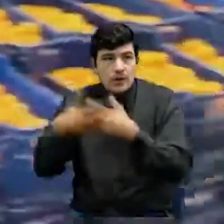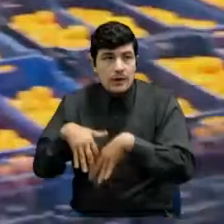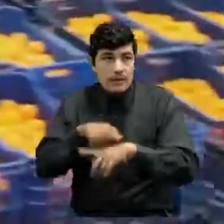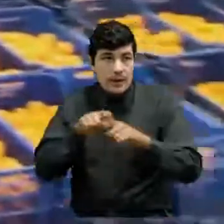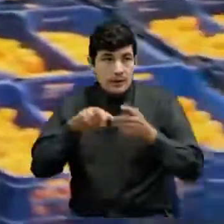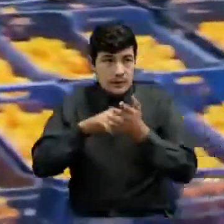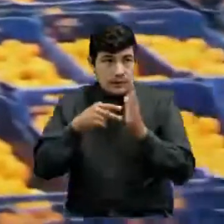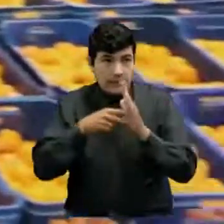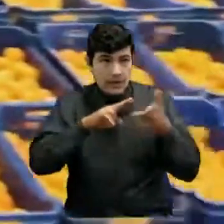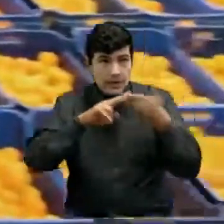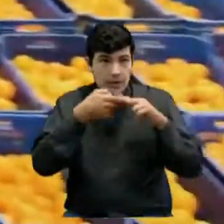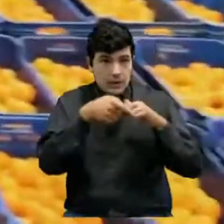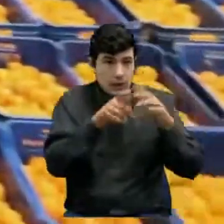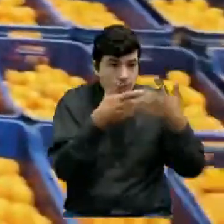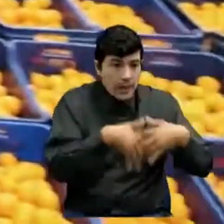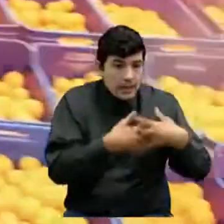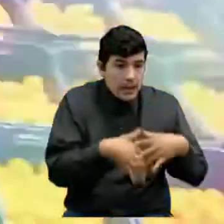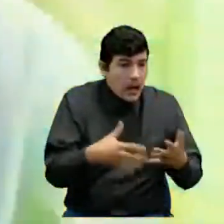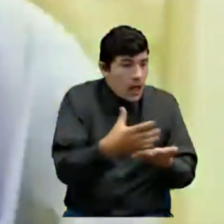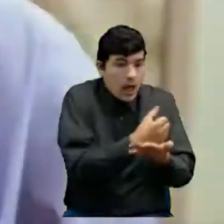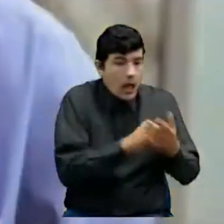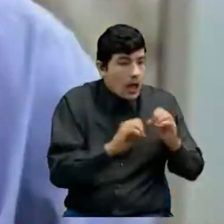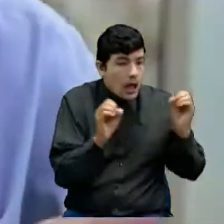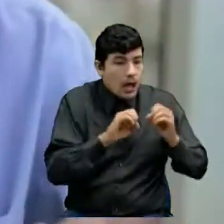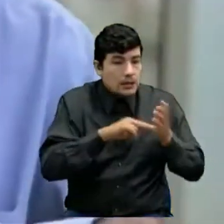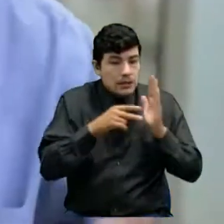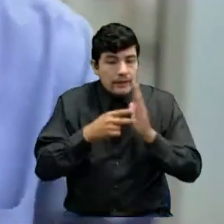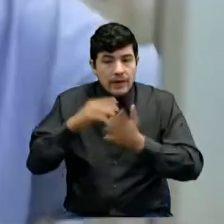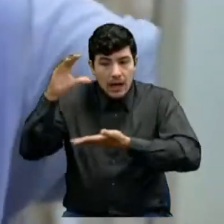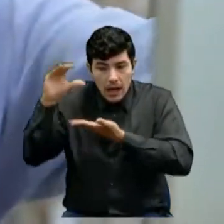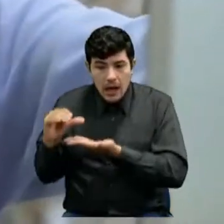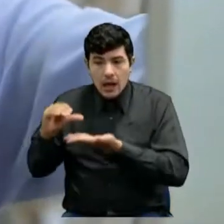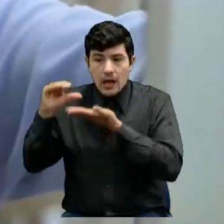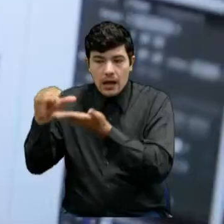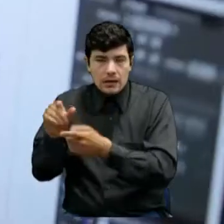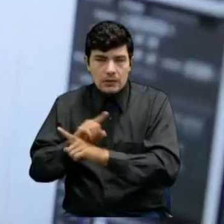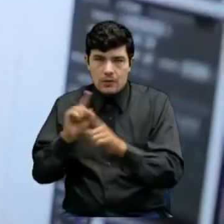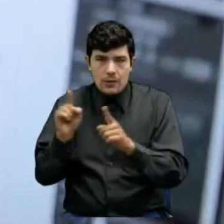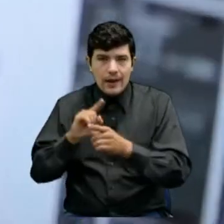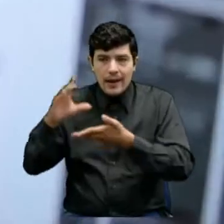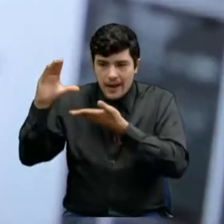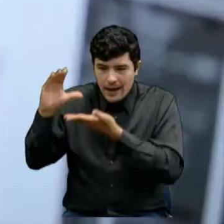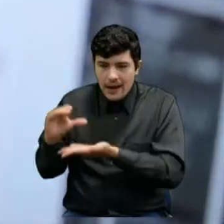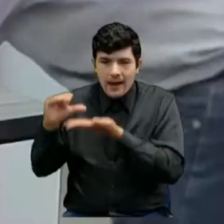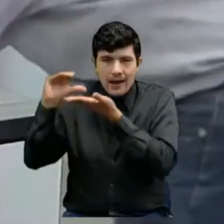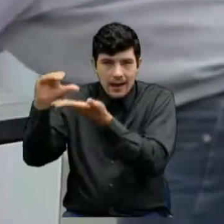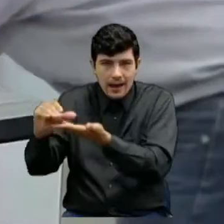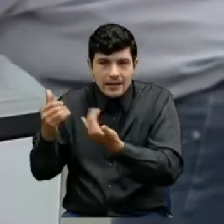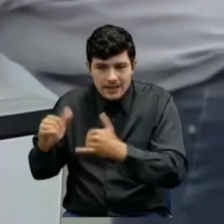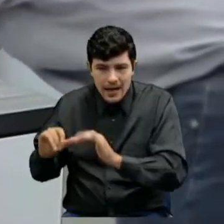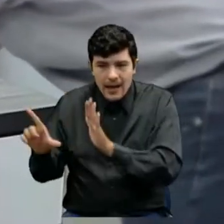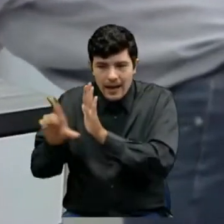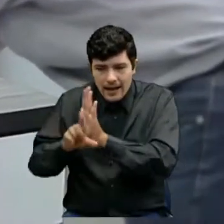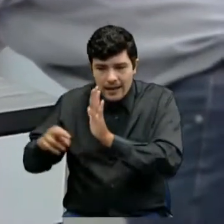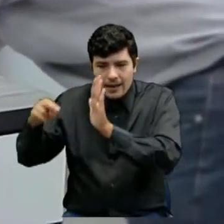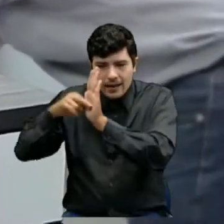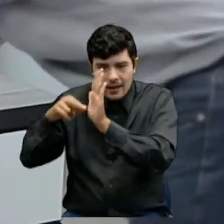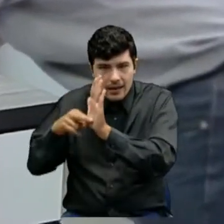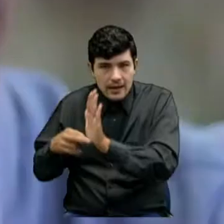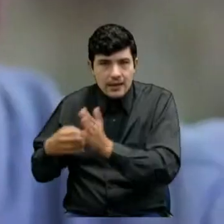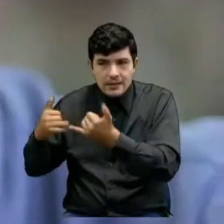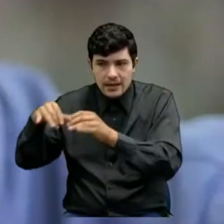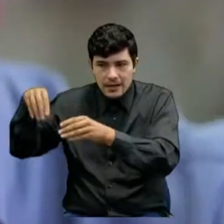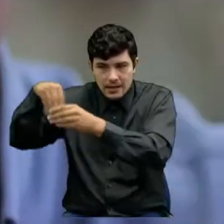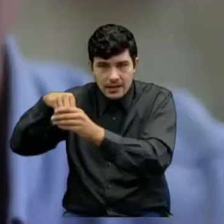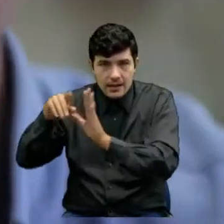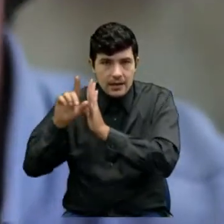eso no tiene que ver que si la empresa no tuvo utilidades, entonces yo le voy a bajar el valor de la prima. No, la prima está establecida en la ley y es el valor que es y ya.